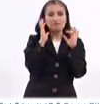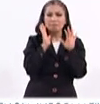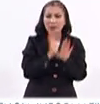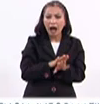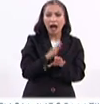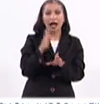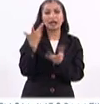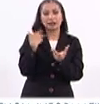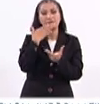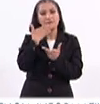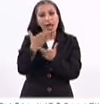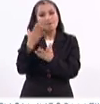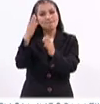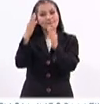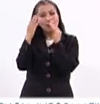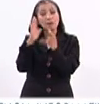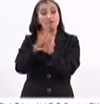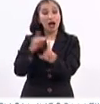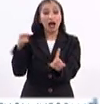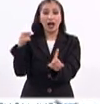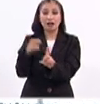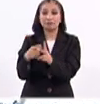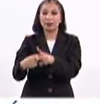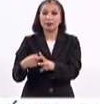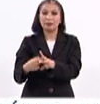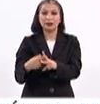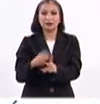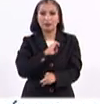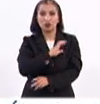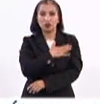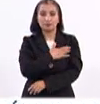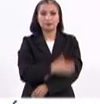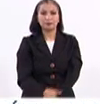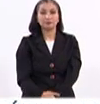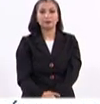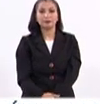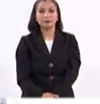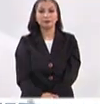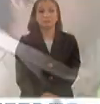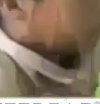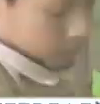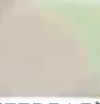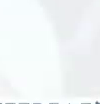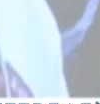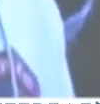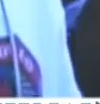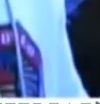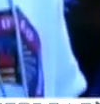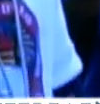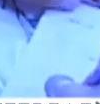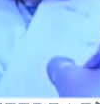más y mejor, particularmente en matemáticas y español.